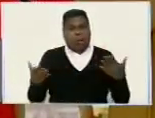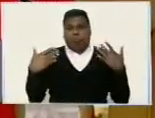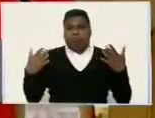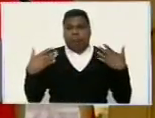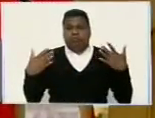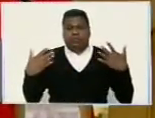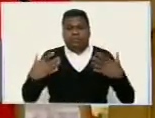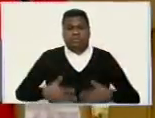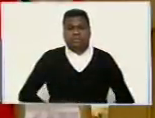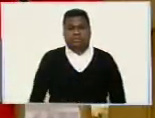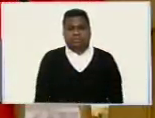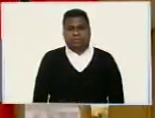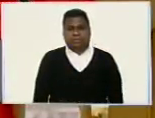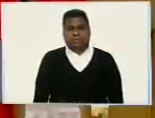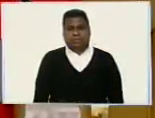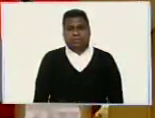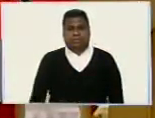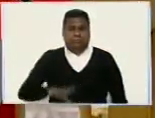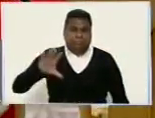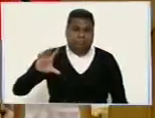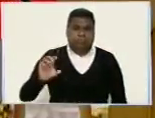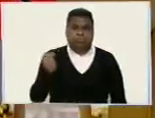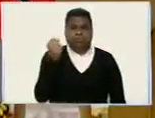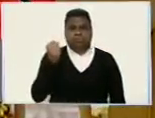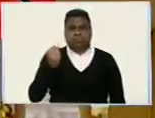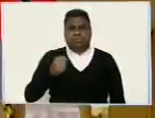urgentemente rescatar